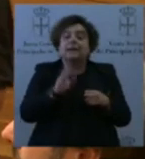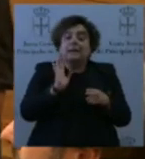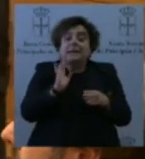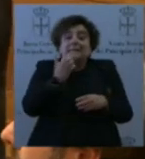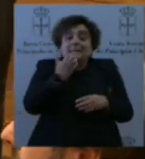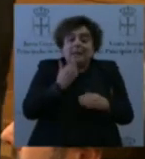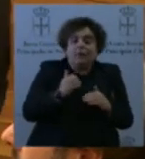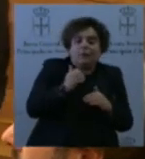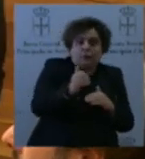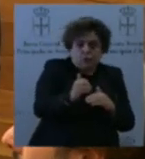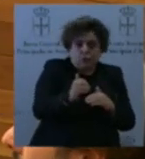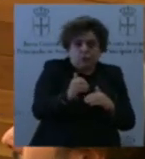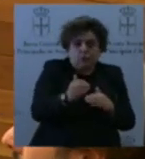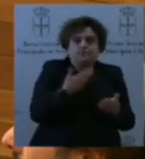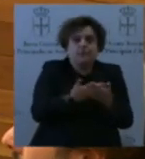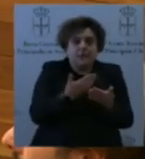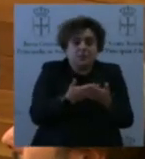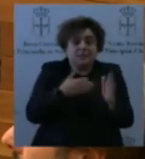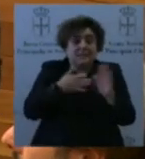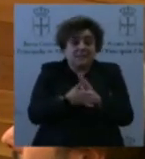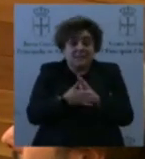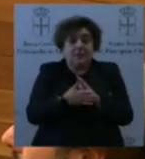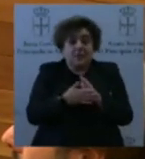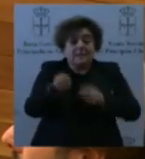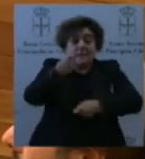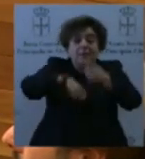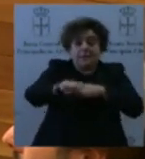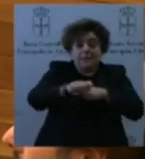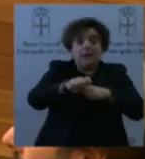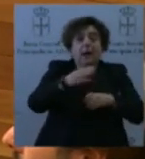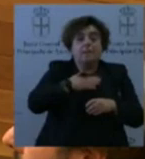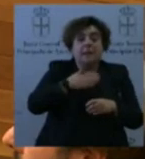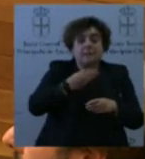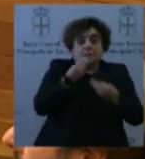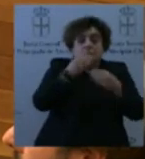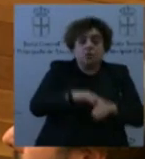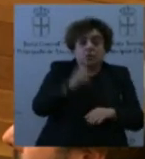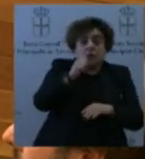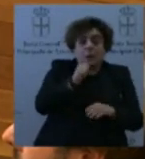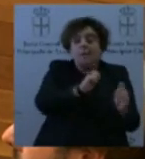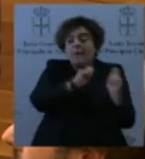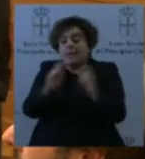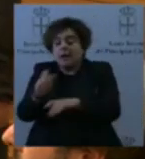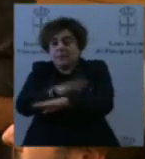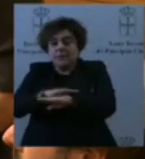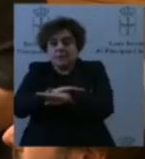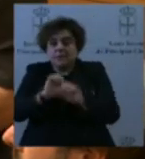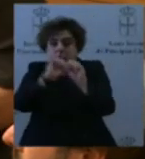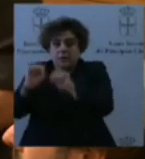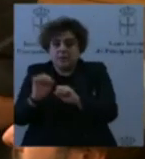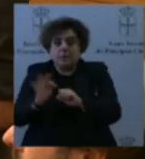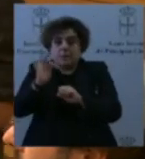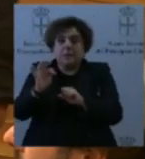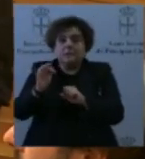a enajenar patrimonio histórico de Oviedo para entregárselo al Ministerio de Defensa por un lado y al negocio inmobiliario privado por otro.